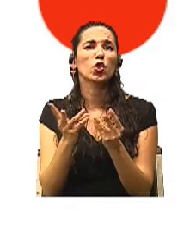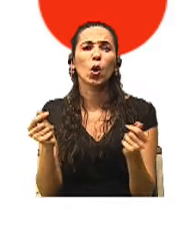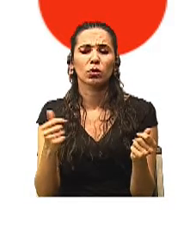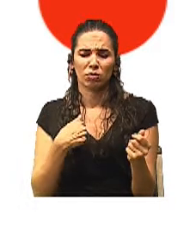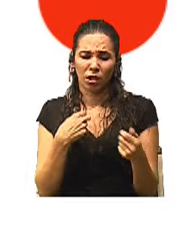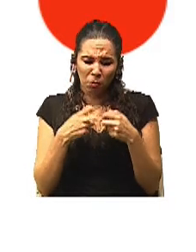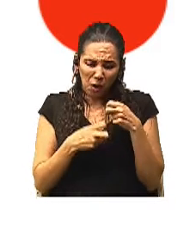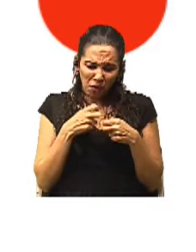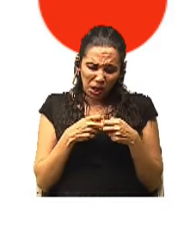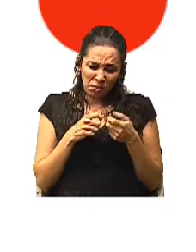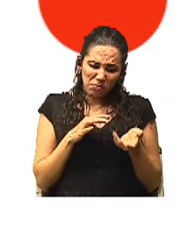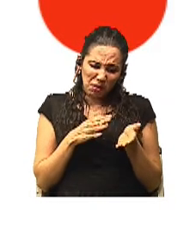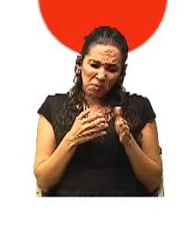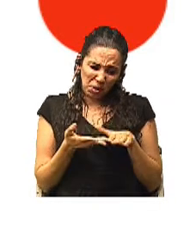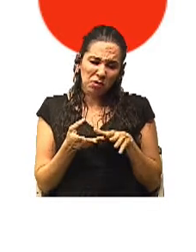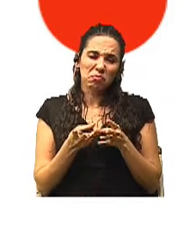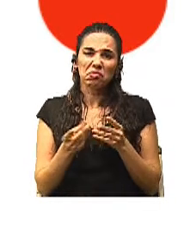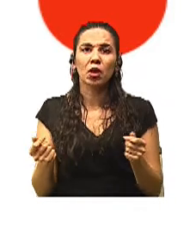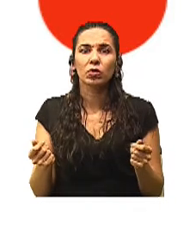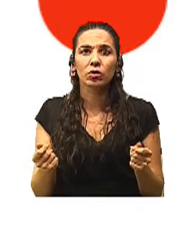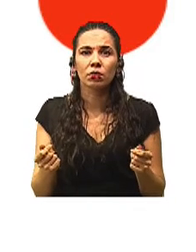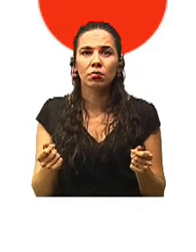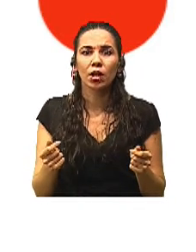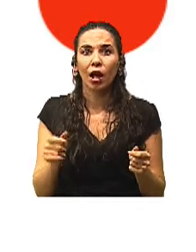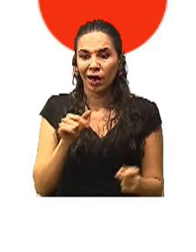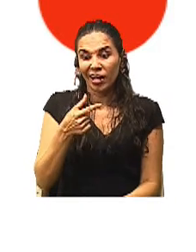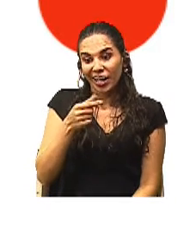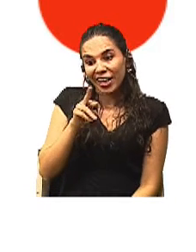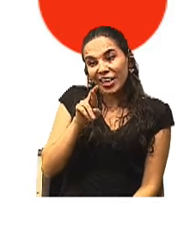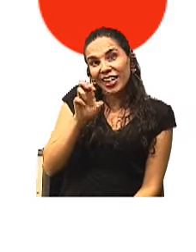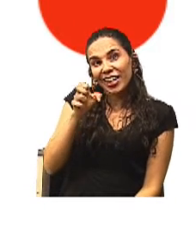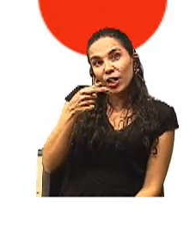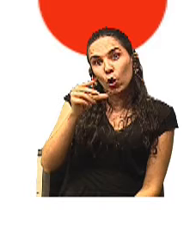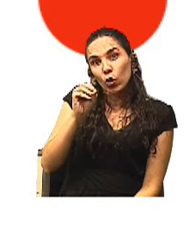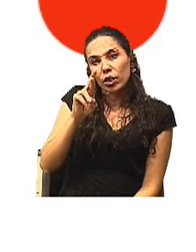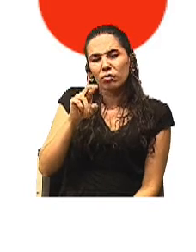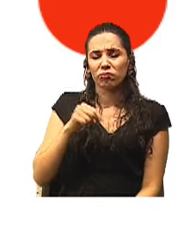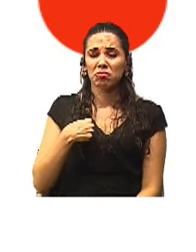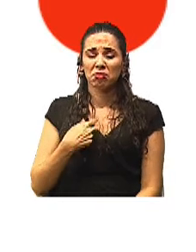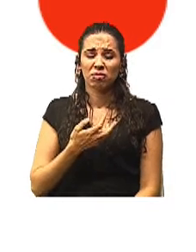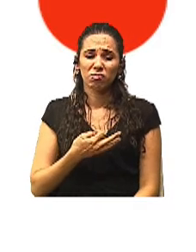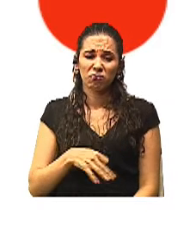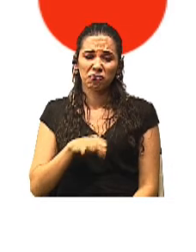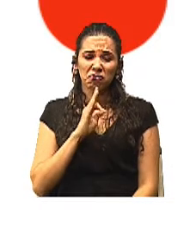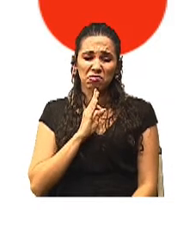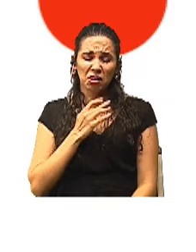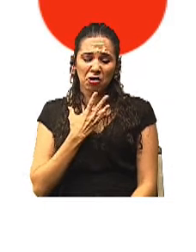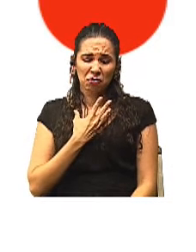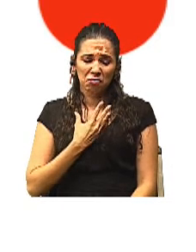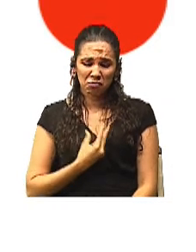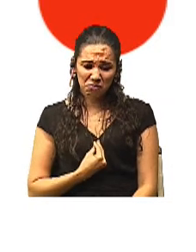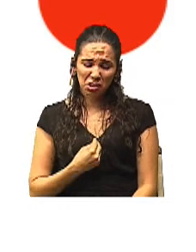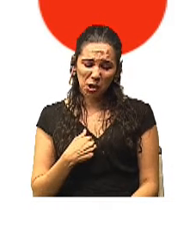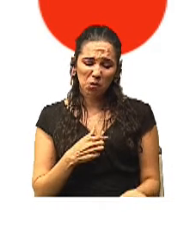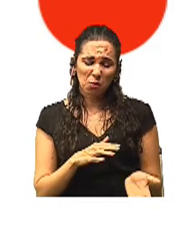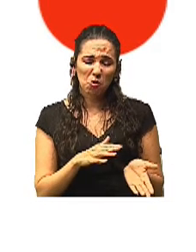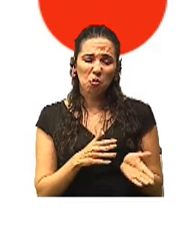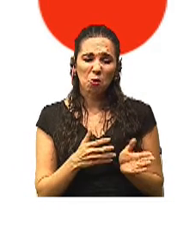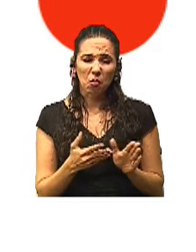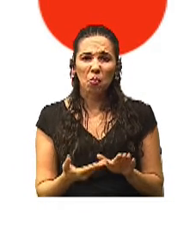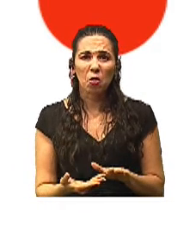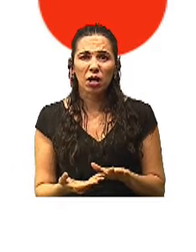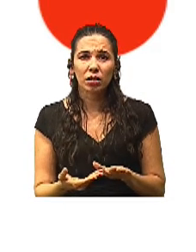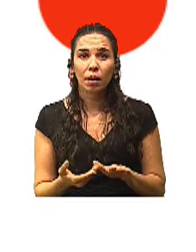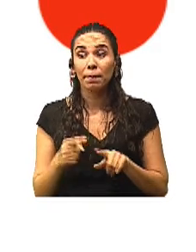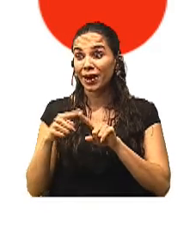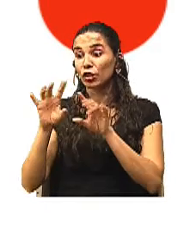problemas. Gregorio se resigna a esta muerte. Sin embargo, su familia, ante este